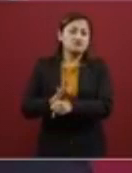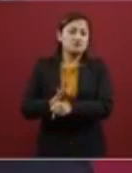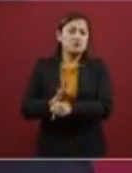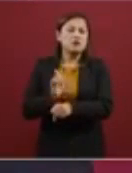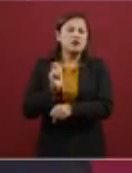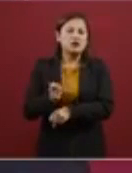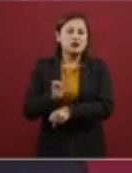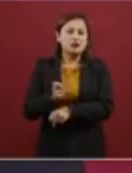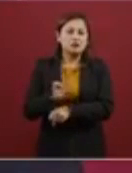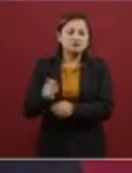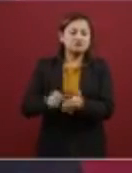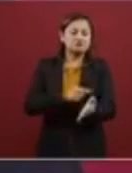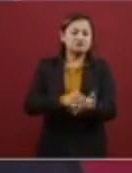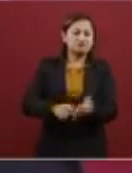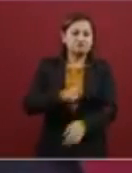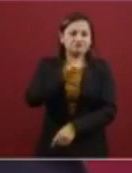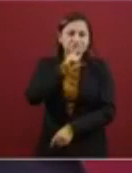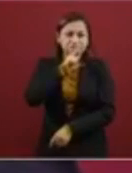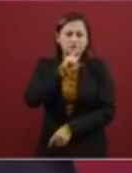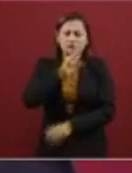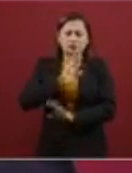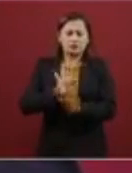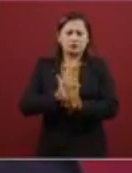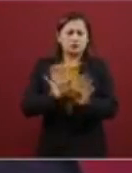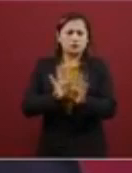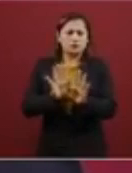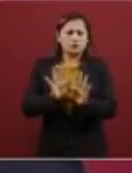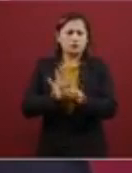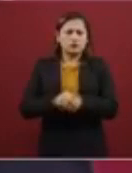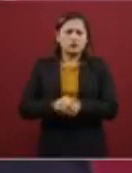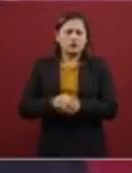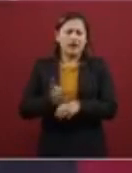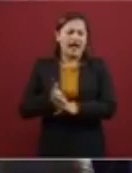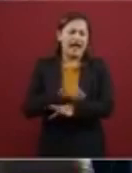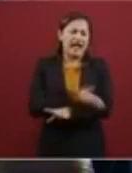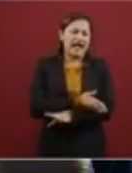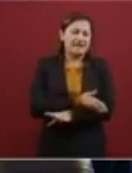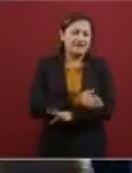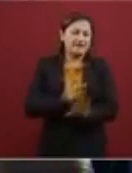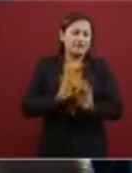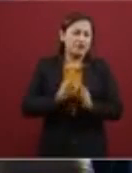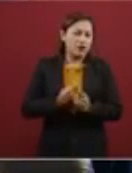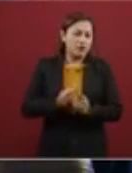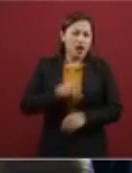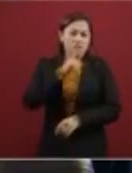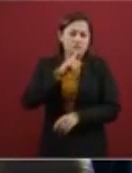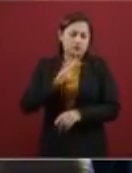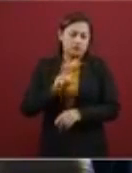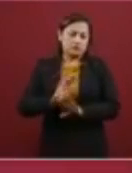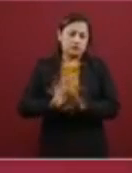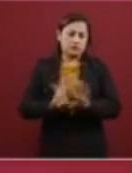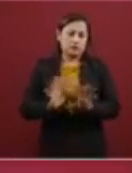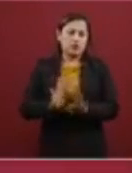sin censura, no hacer lo que se hacía anteriormente, cuando el